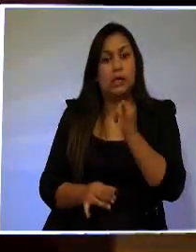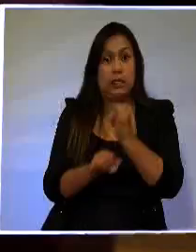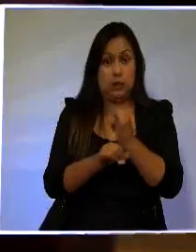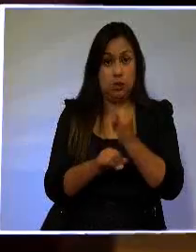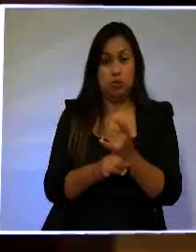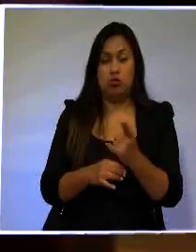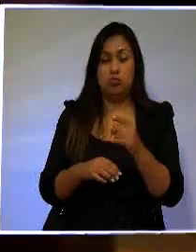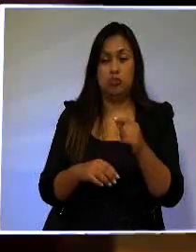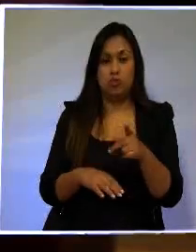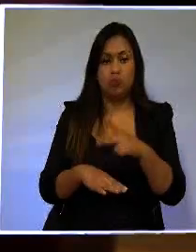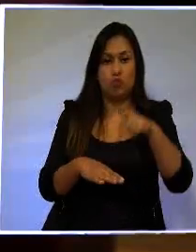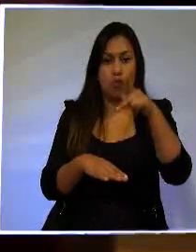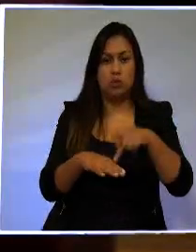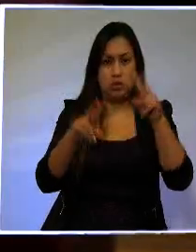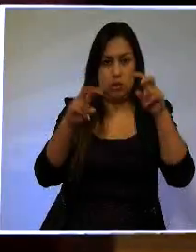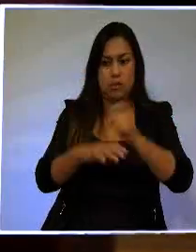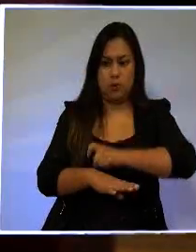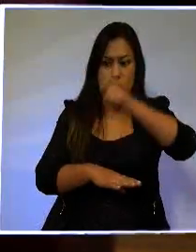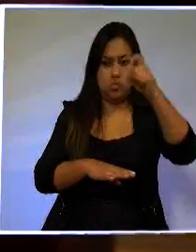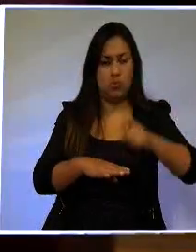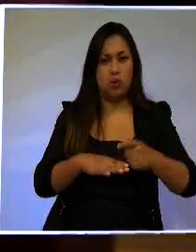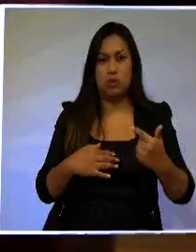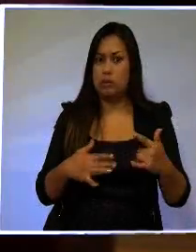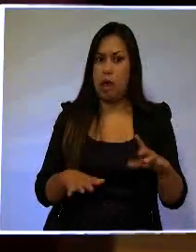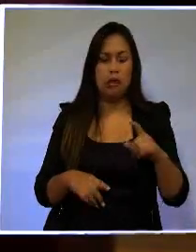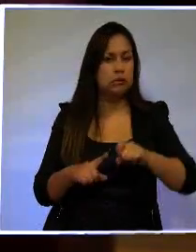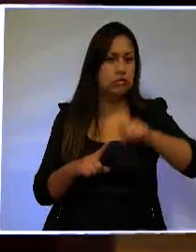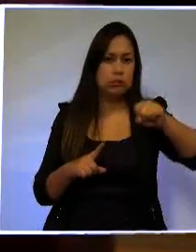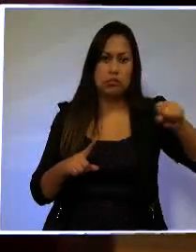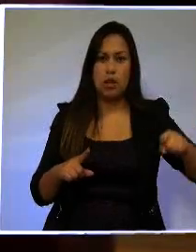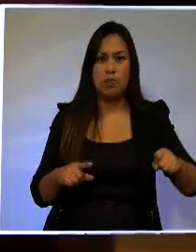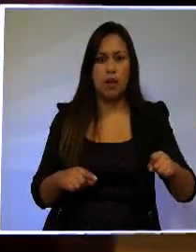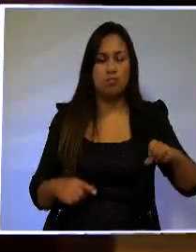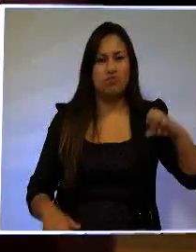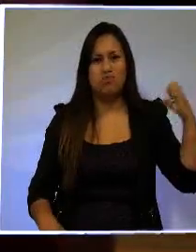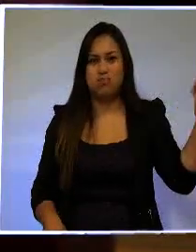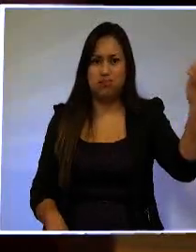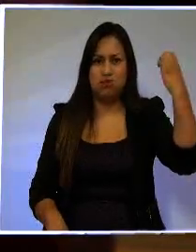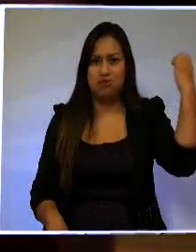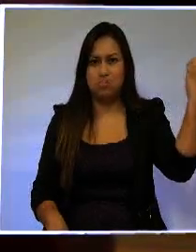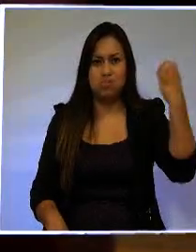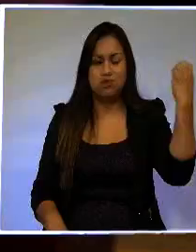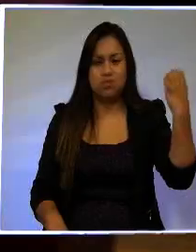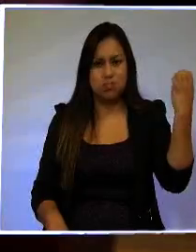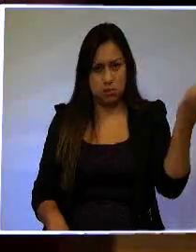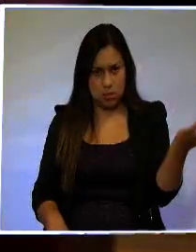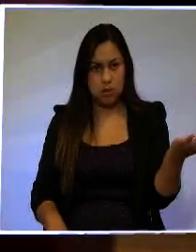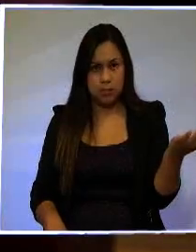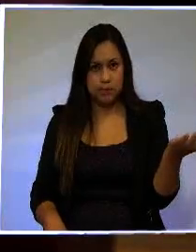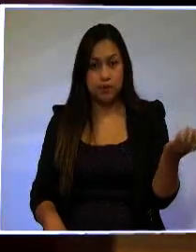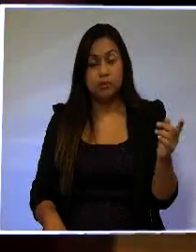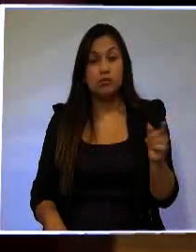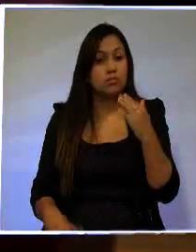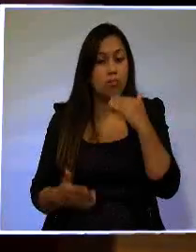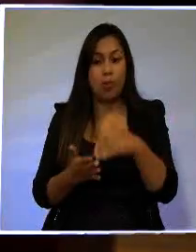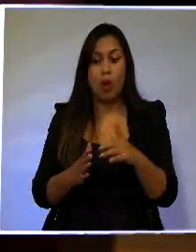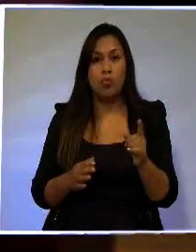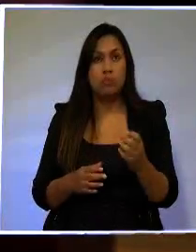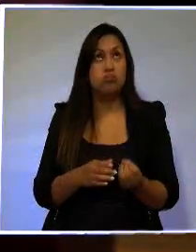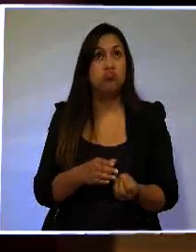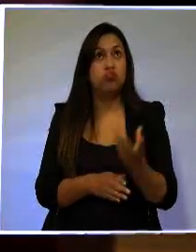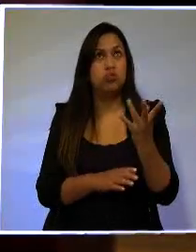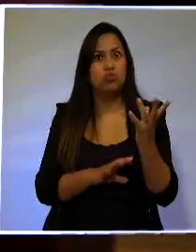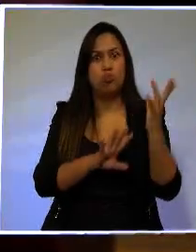ejemplo tiene el sistema de de alerta de con los detectores de los de los flujos de lodo no